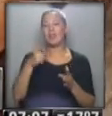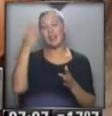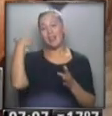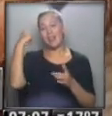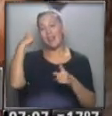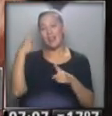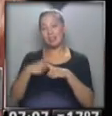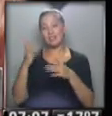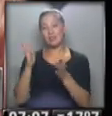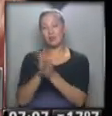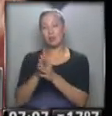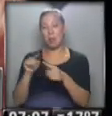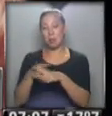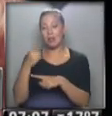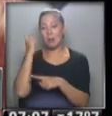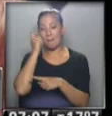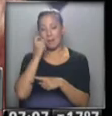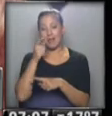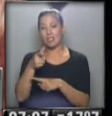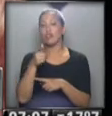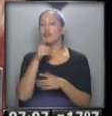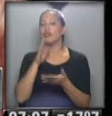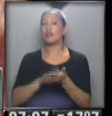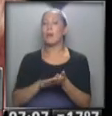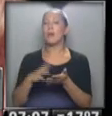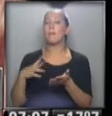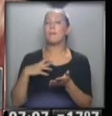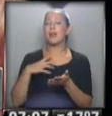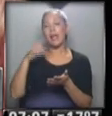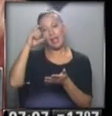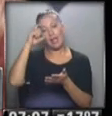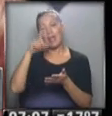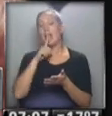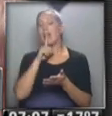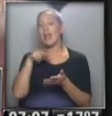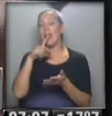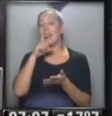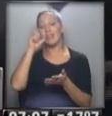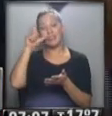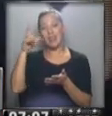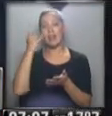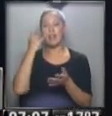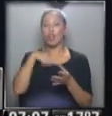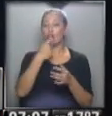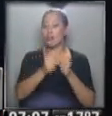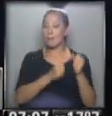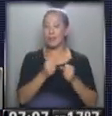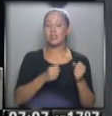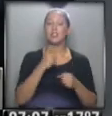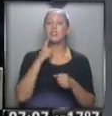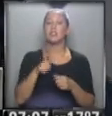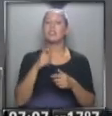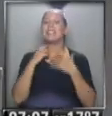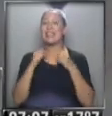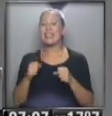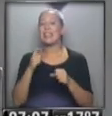exfuncionaria menemista, quien en los 90 estuvo al frente de la privatización de Entel y Somisa, además de conducir la Secretaría de Medio Ambiente, se